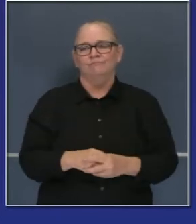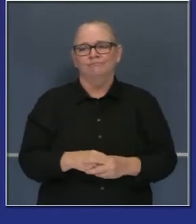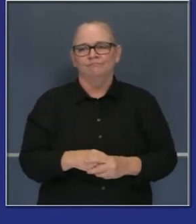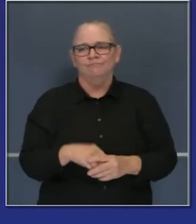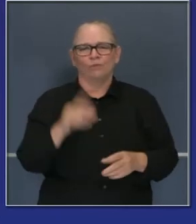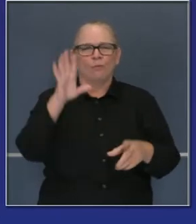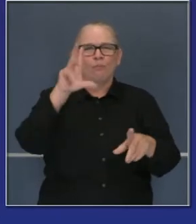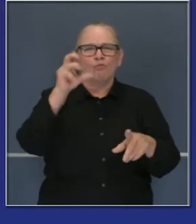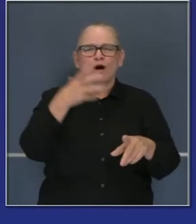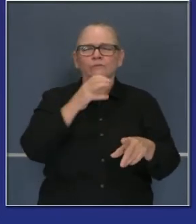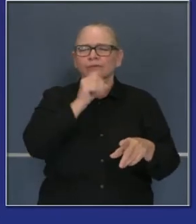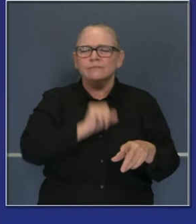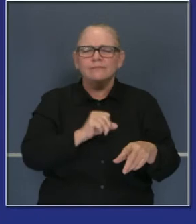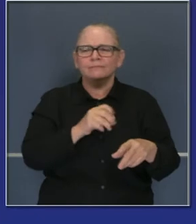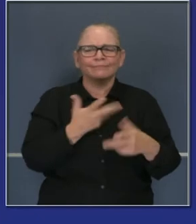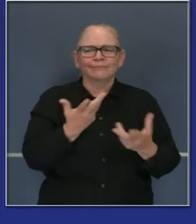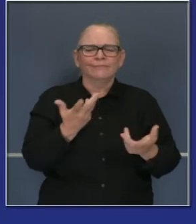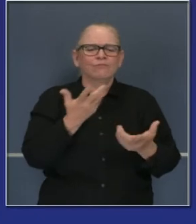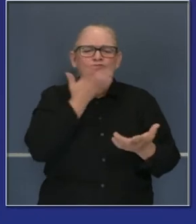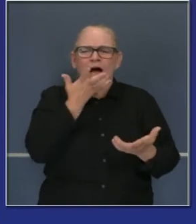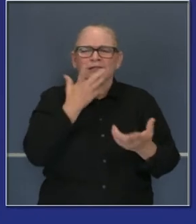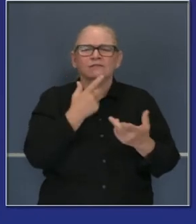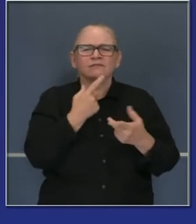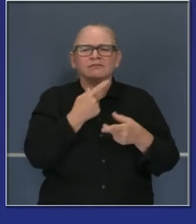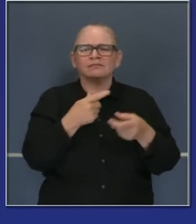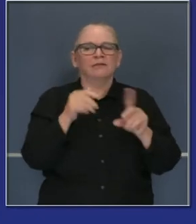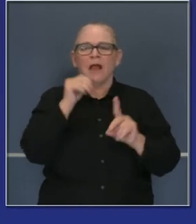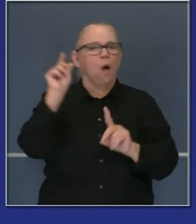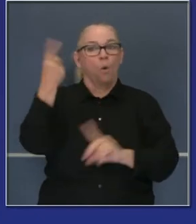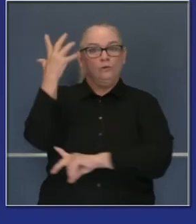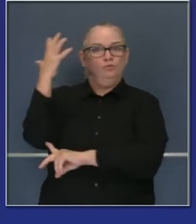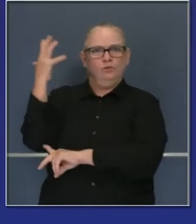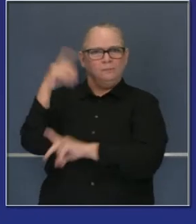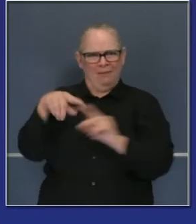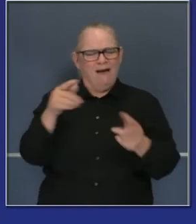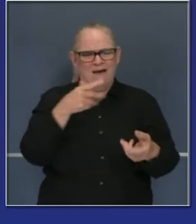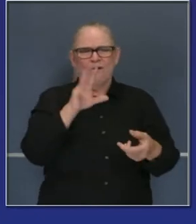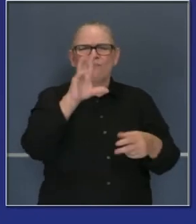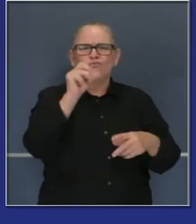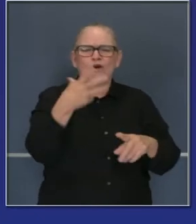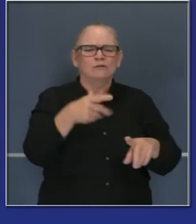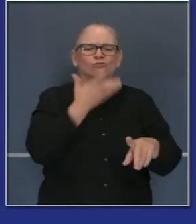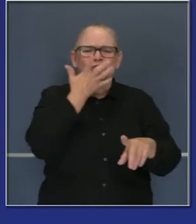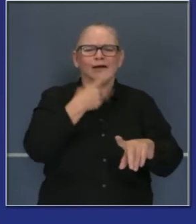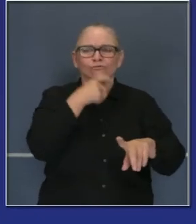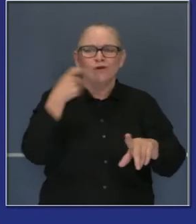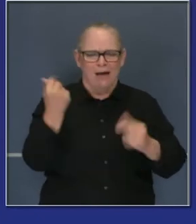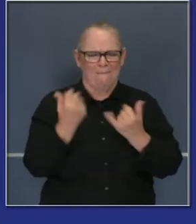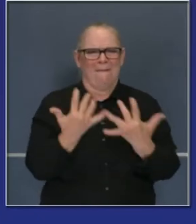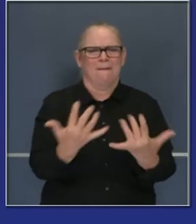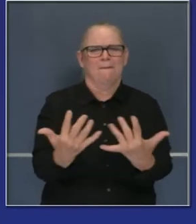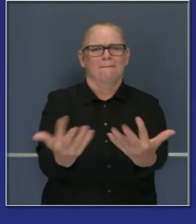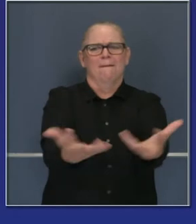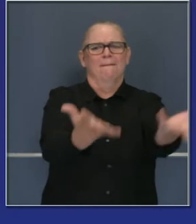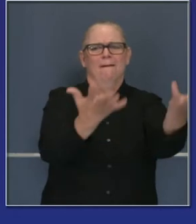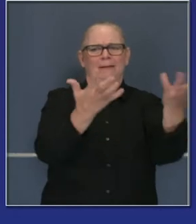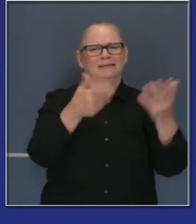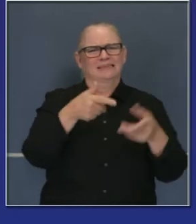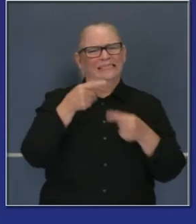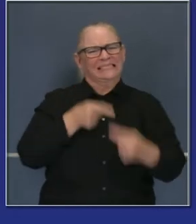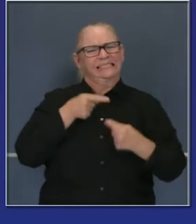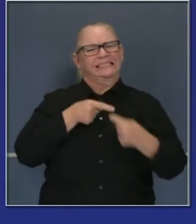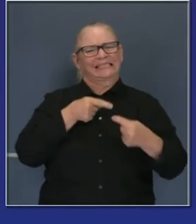no solamente árboles la maleza sin embargo ha sido difícil contenido ha habido un poco